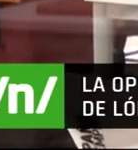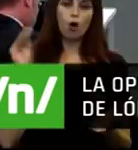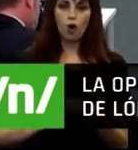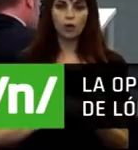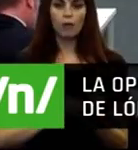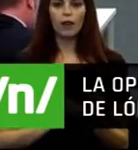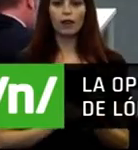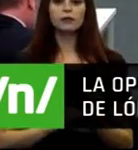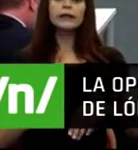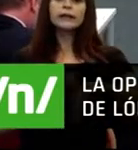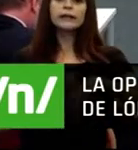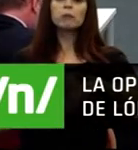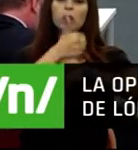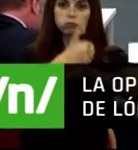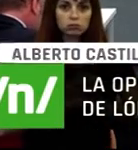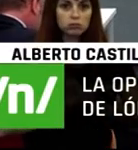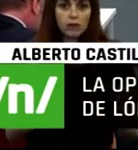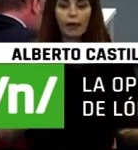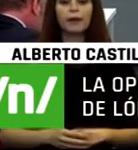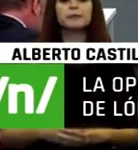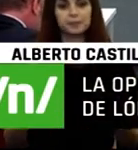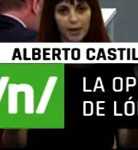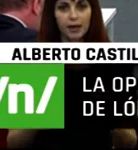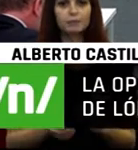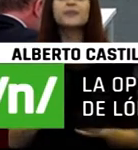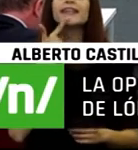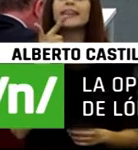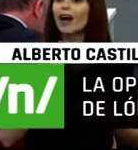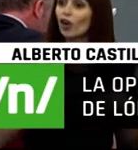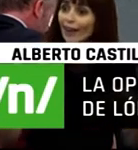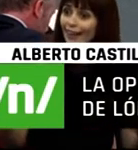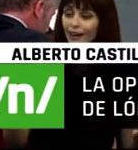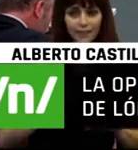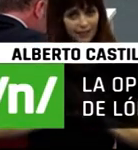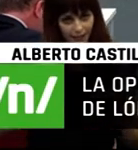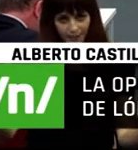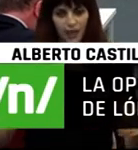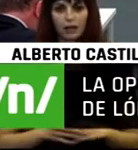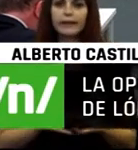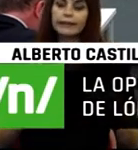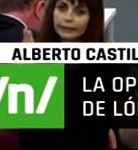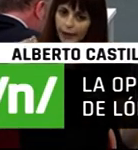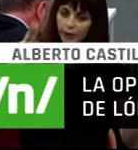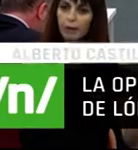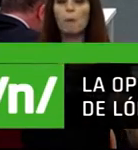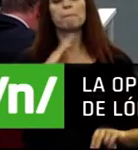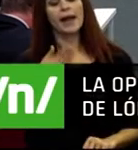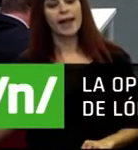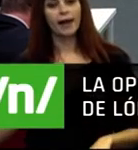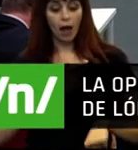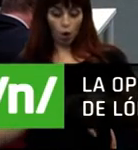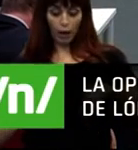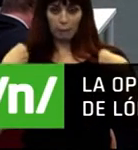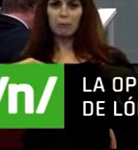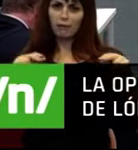varias ocasiones el presidente de la Cámara. Diga lo que tenga que decir y ya está. Y terminaremos mañana a estas horas. No tengo